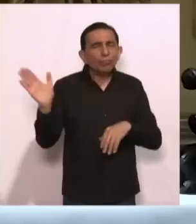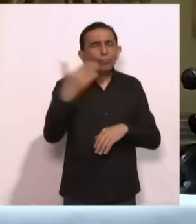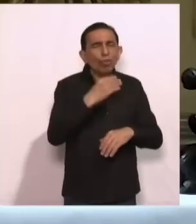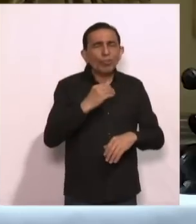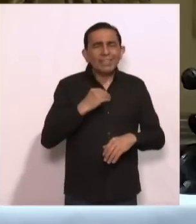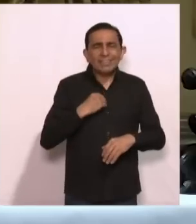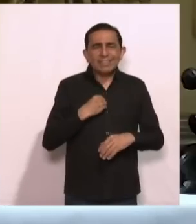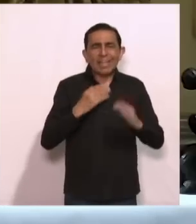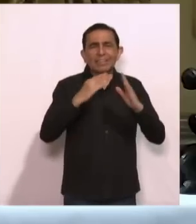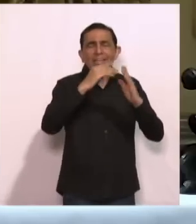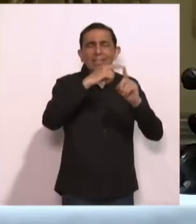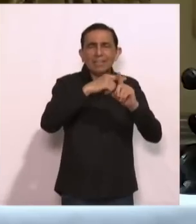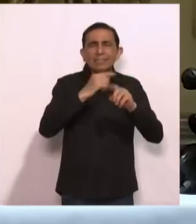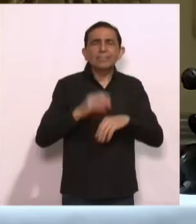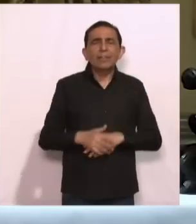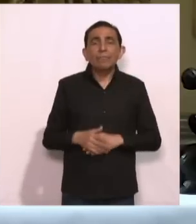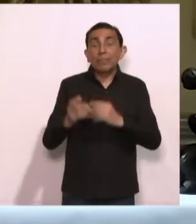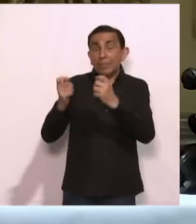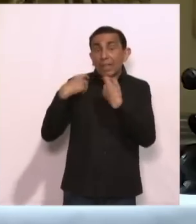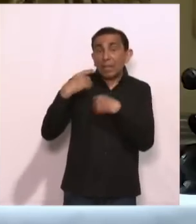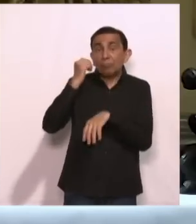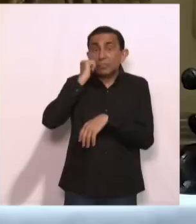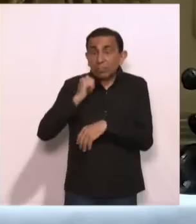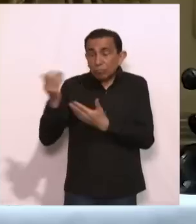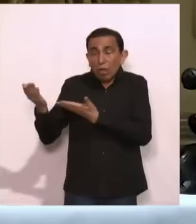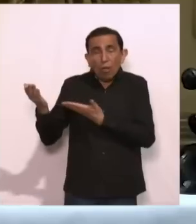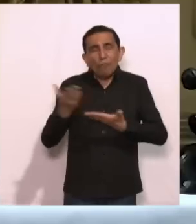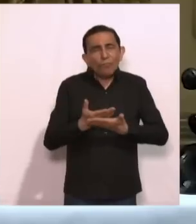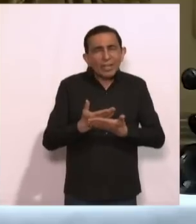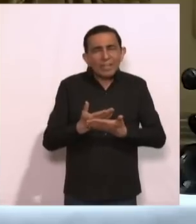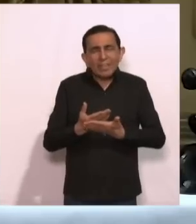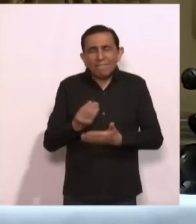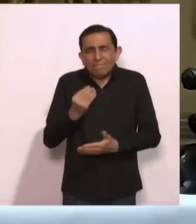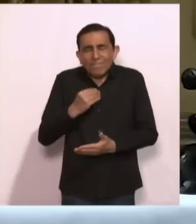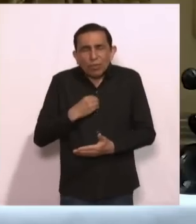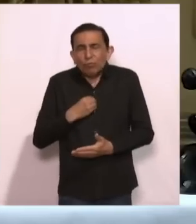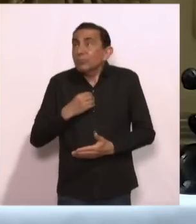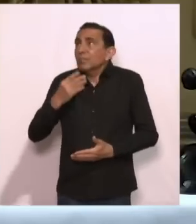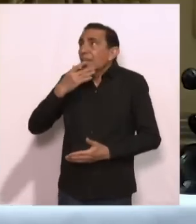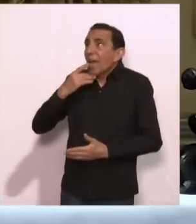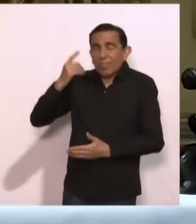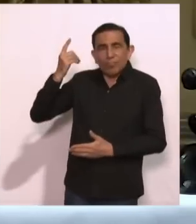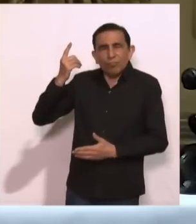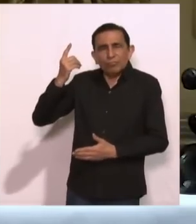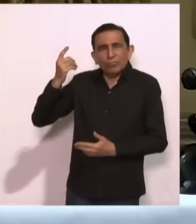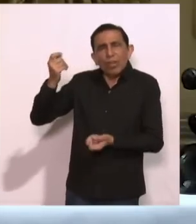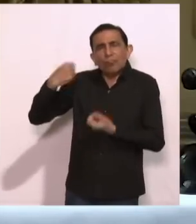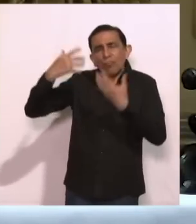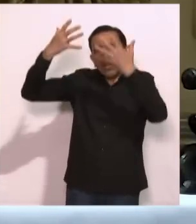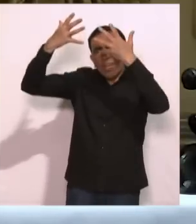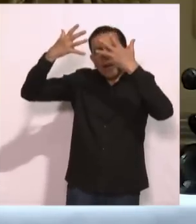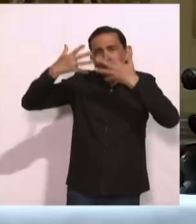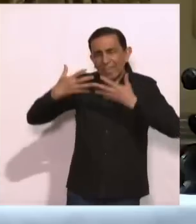santa iglesia. Concédenos, Señor, que esta ofrenda sea agradable a tus ojos, nos otorgue la gracia